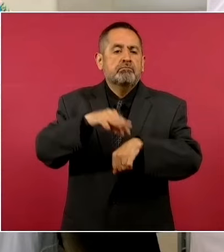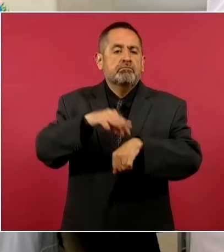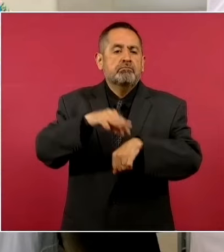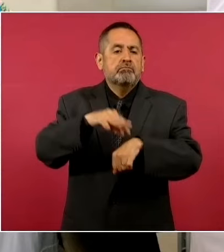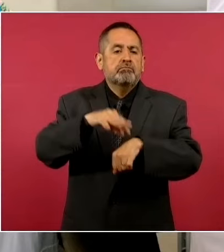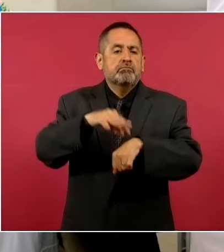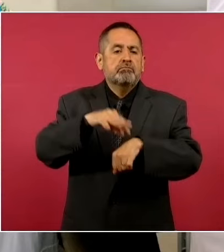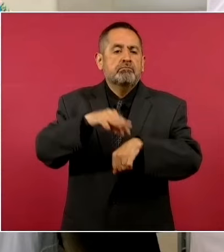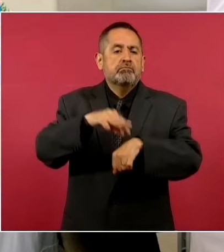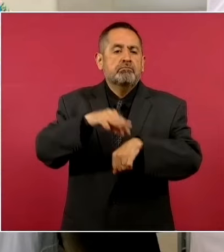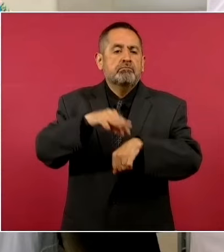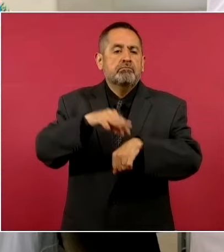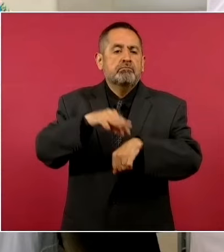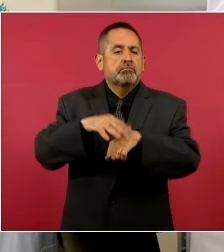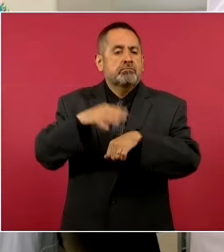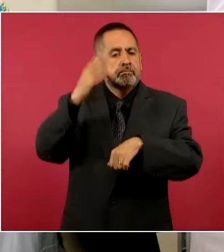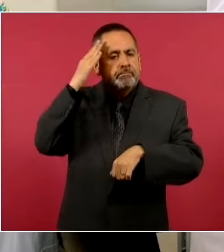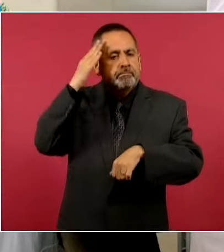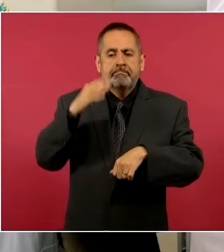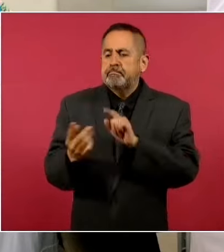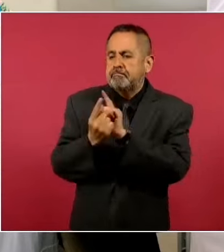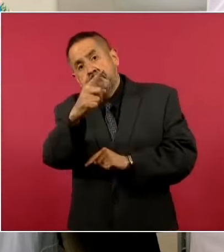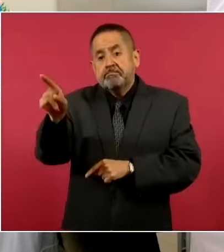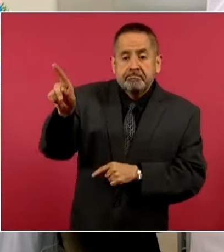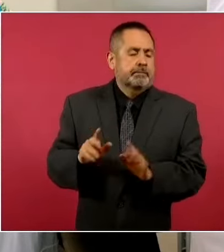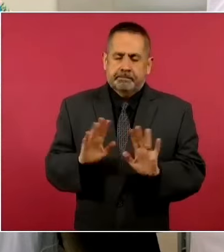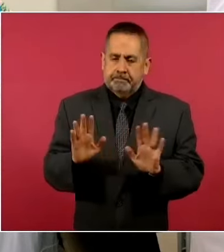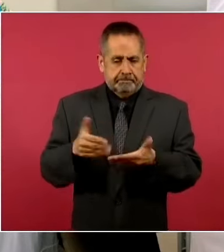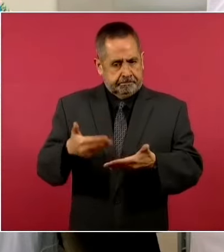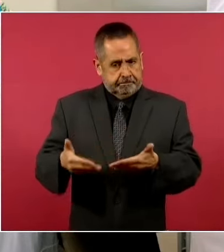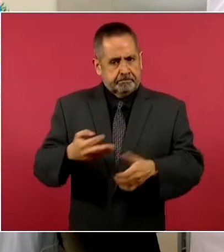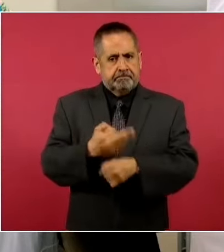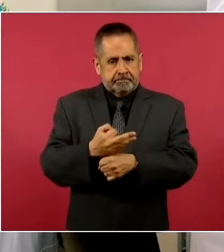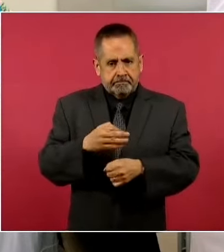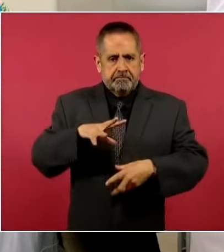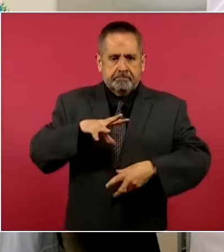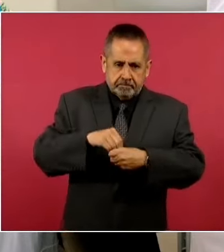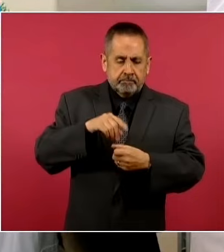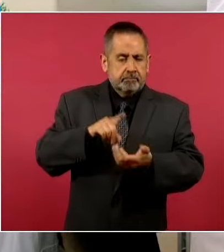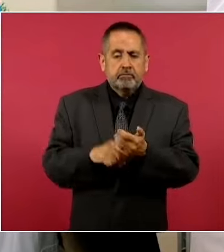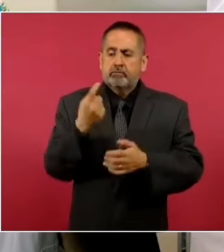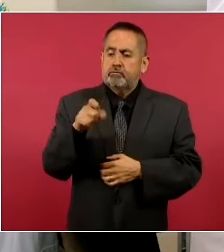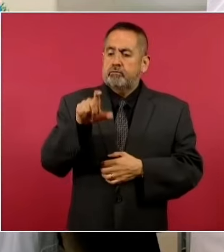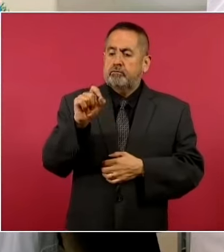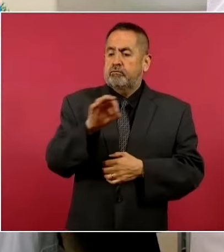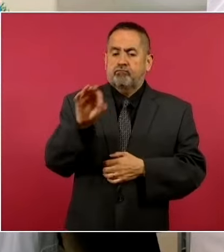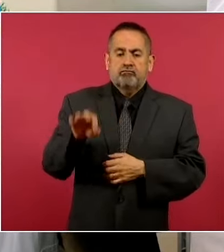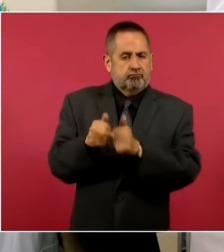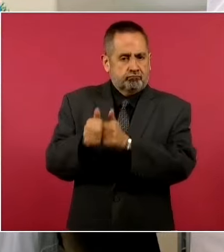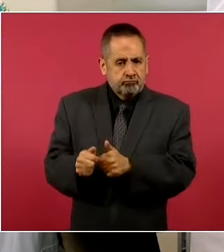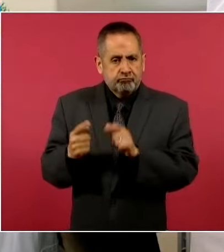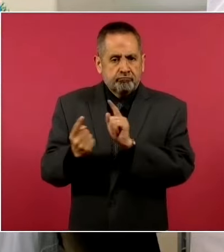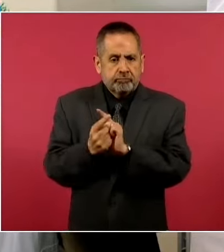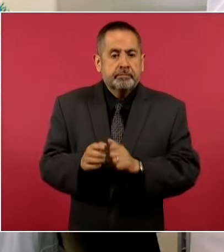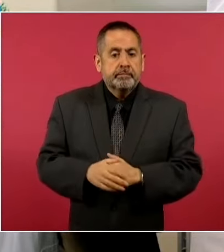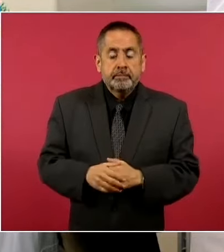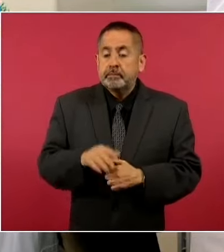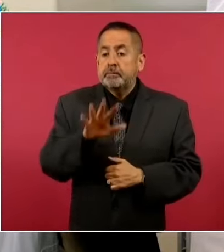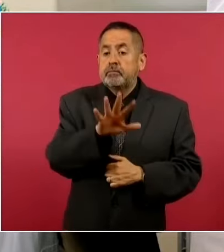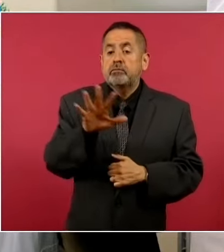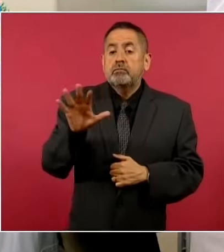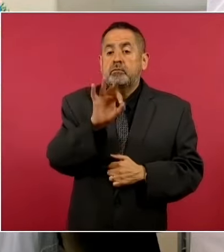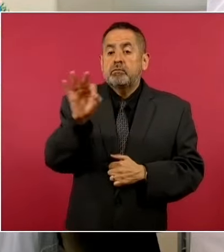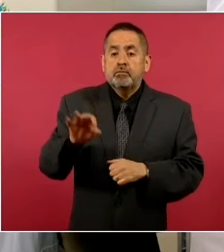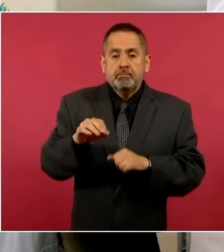referencias a hospitales en hoy ya tenemos 120% más consultas de especialidad, 55% más